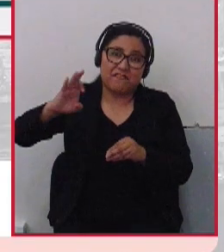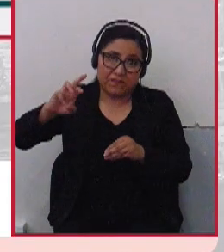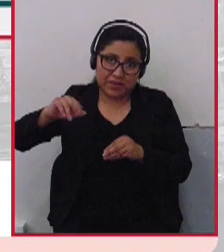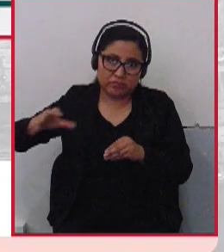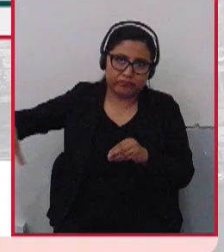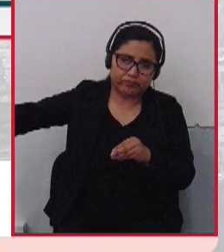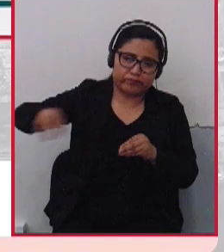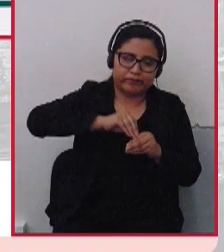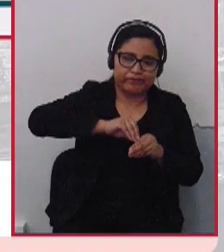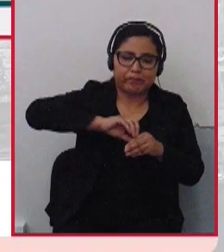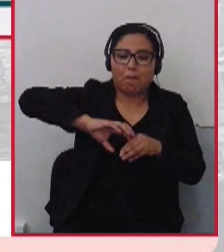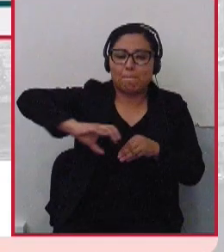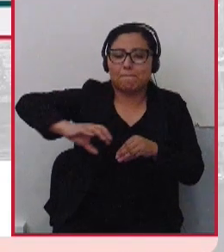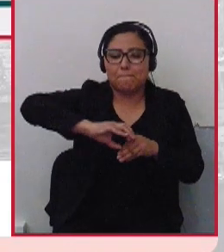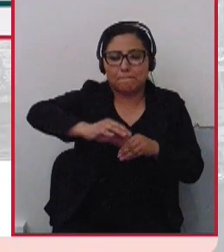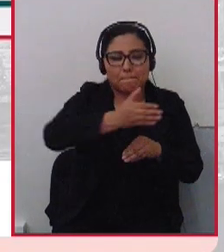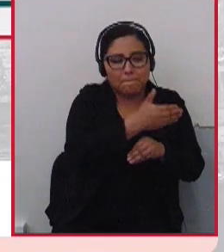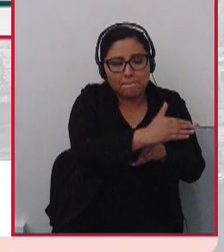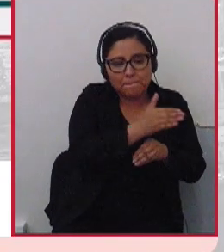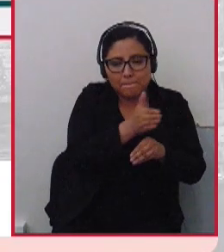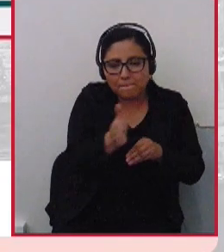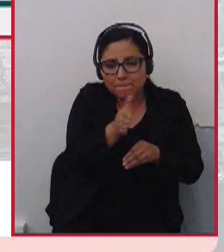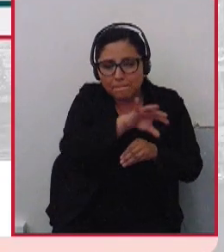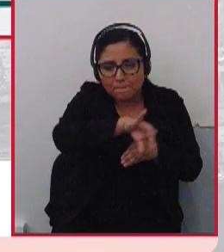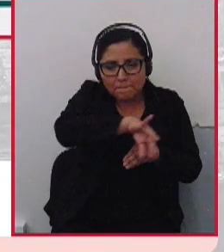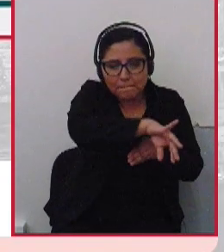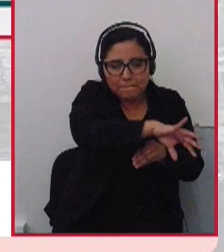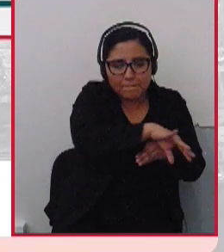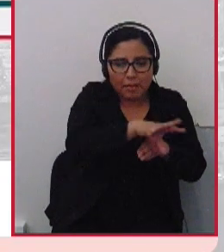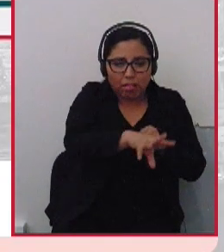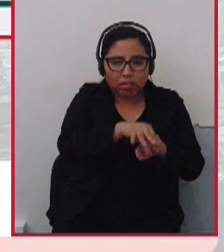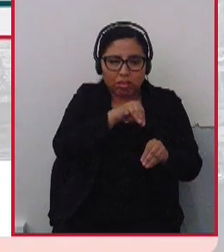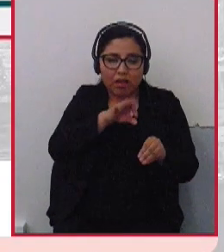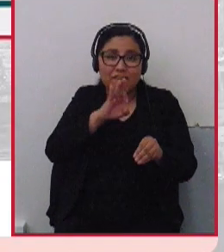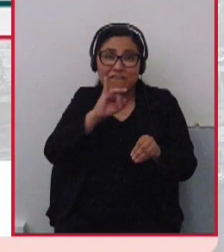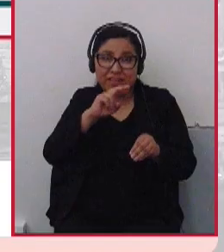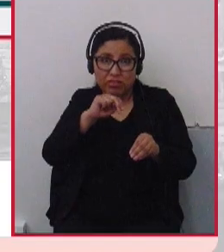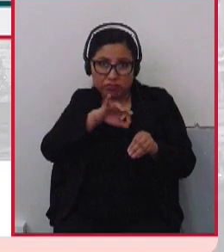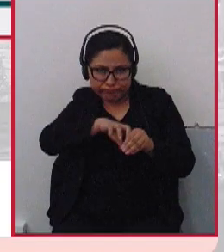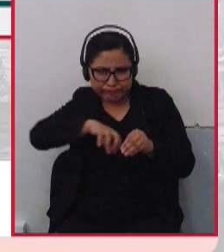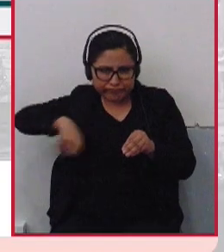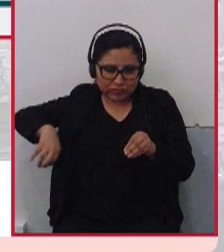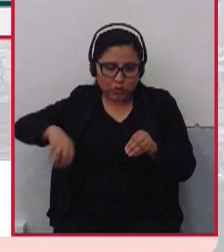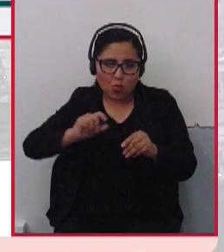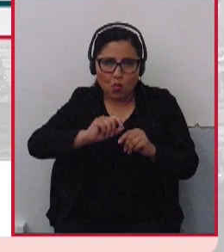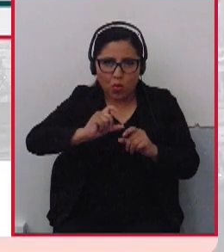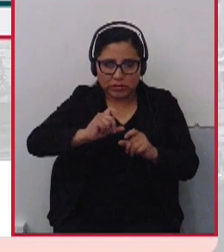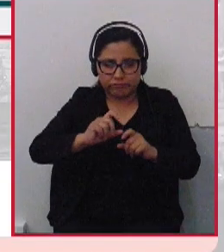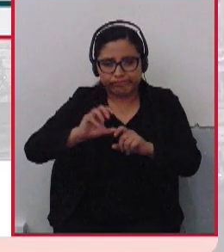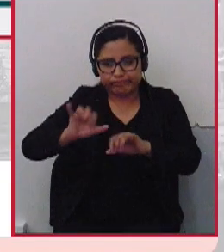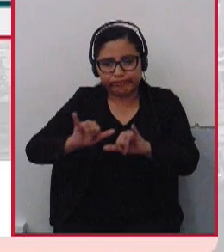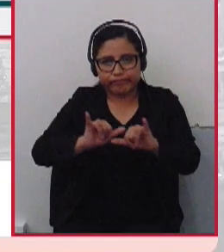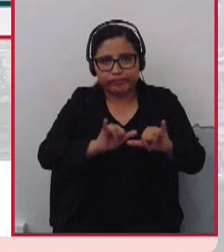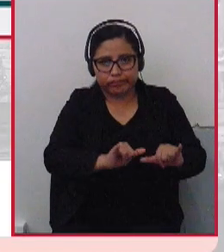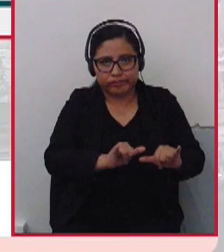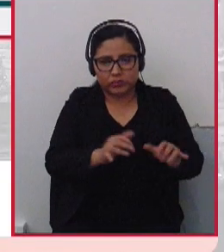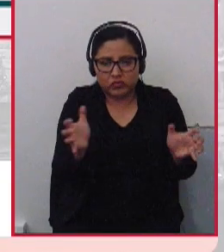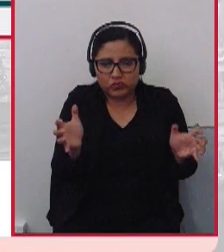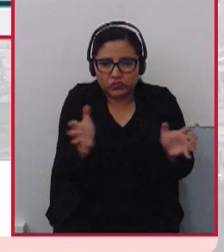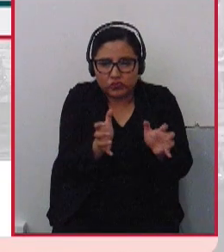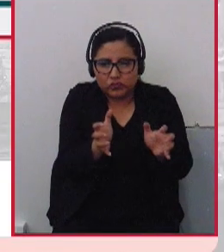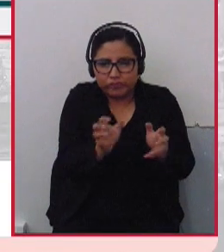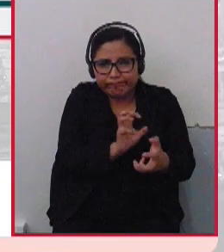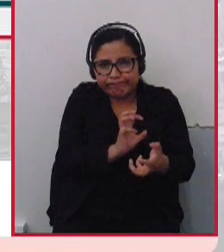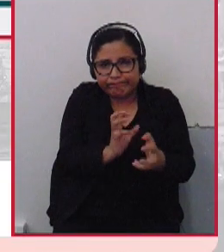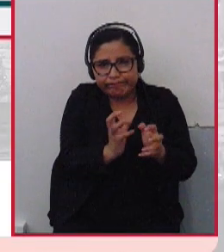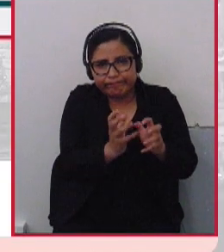lo clasificas, lo deslamas, sacas todos los finos y te quedas con las porciones gruesas. Lo concentras, lo